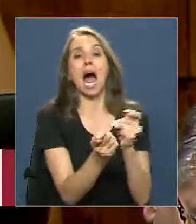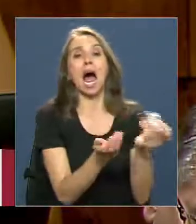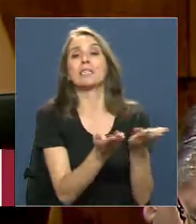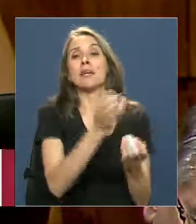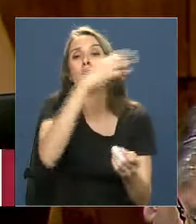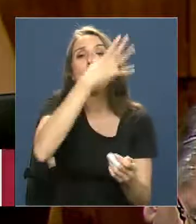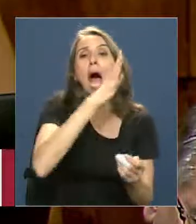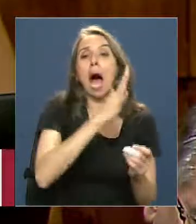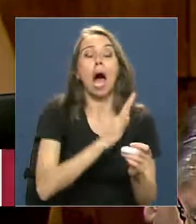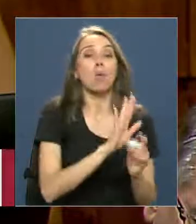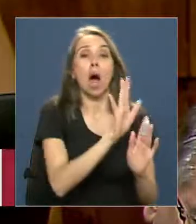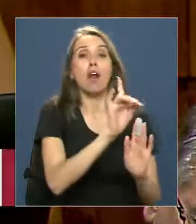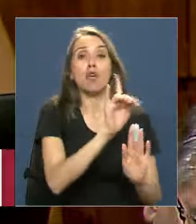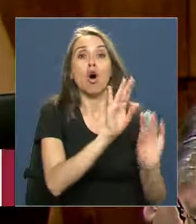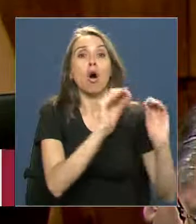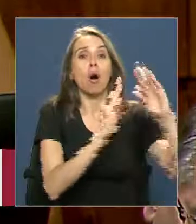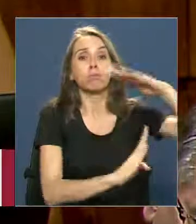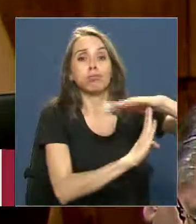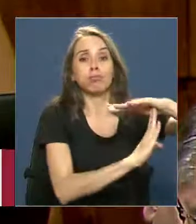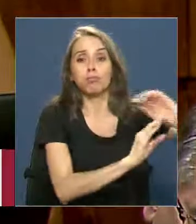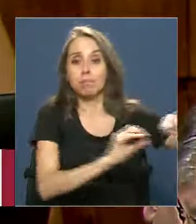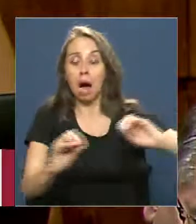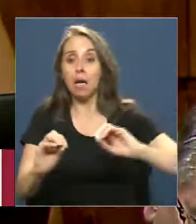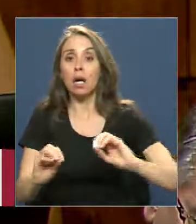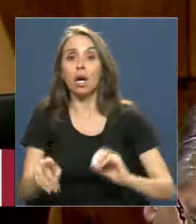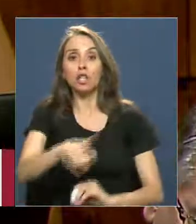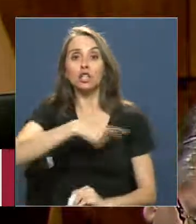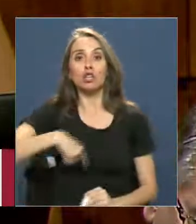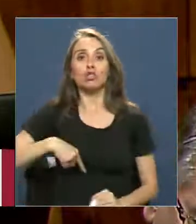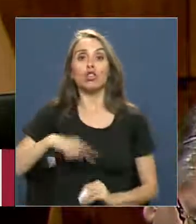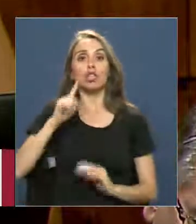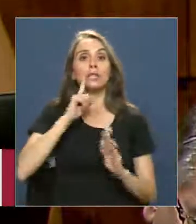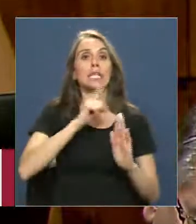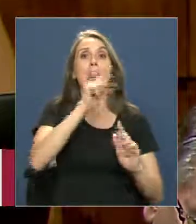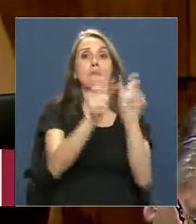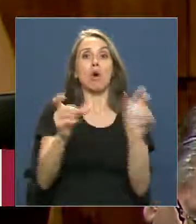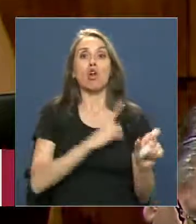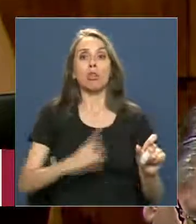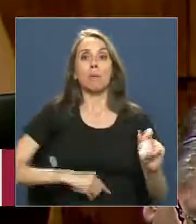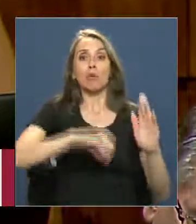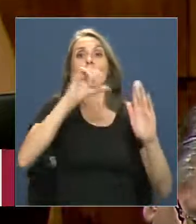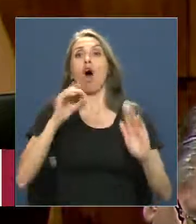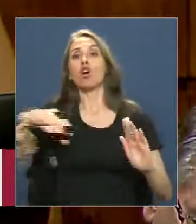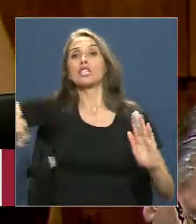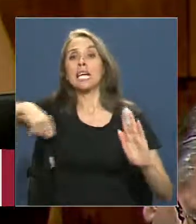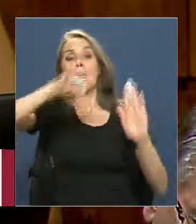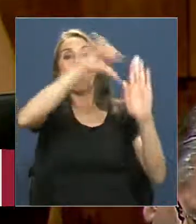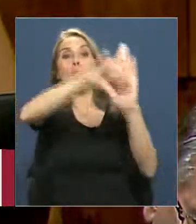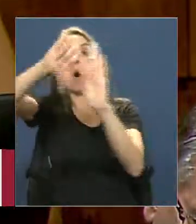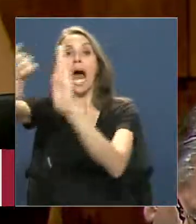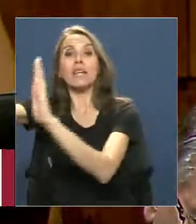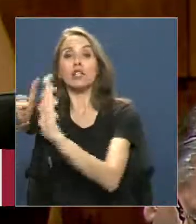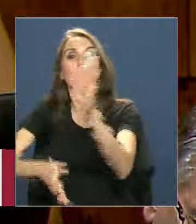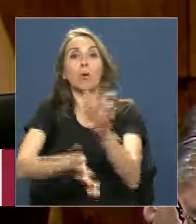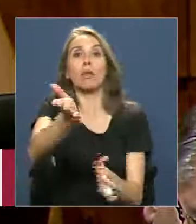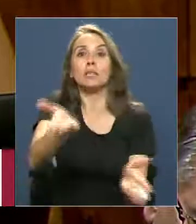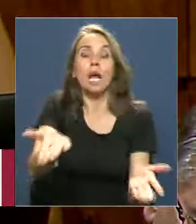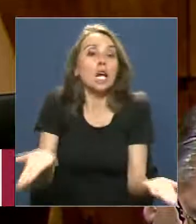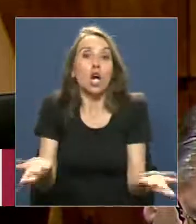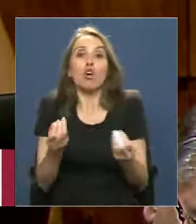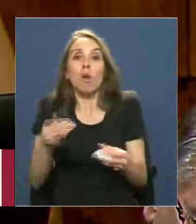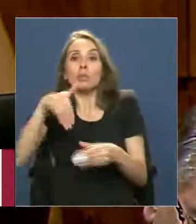servicio, no lo podamos aprobar o demoremos su aprobación por estar en cuarentena. Esa es la situación en la cual nos estamos